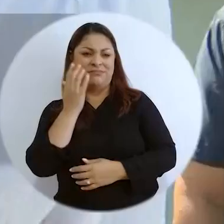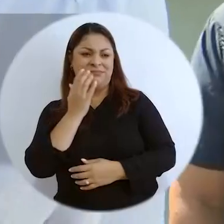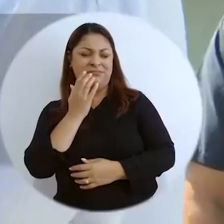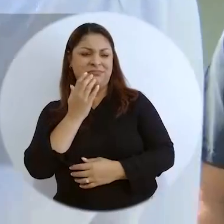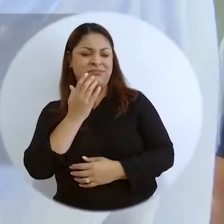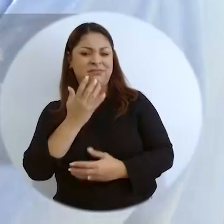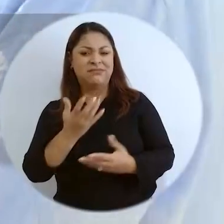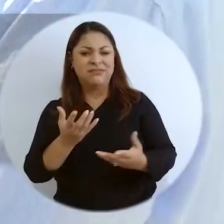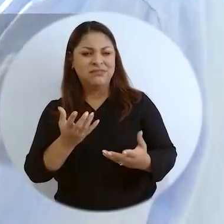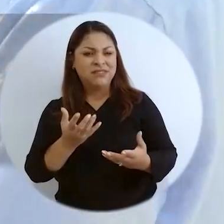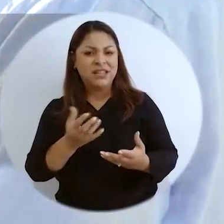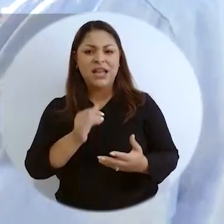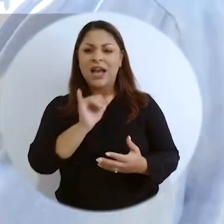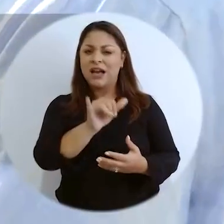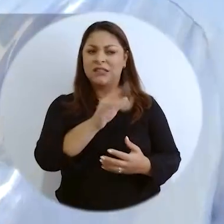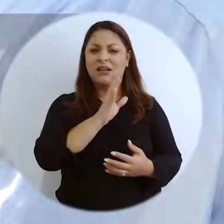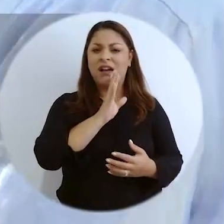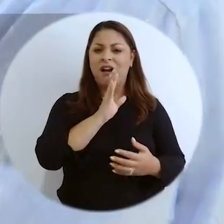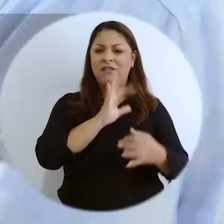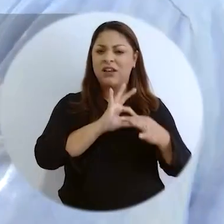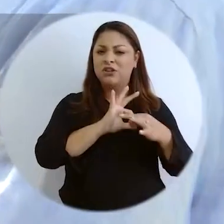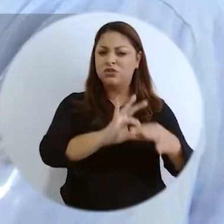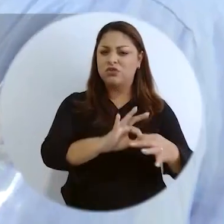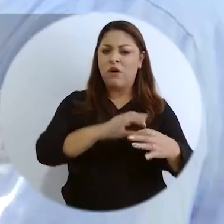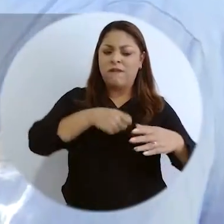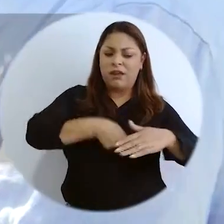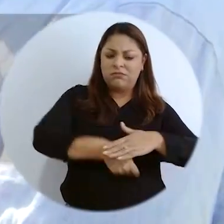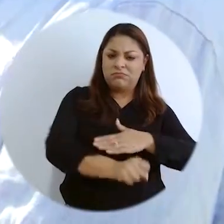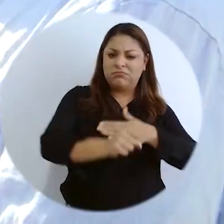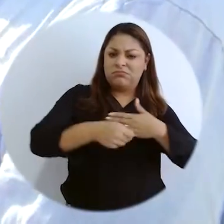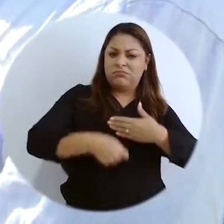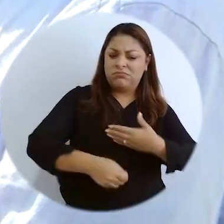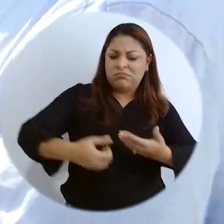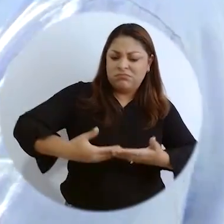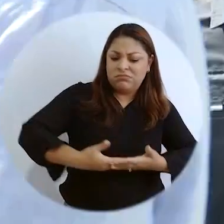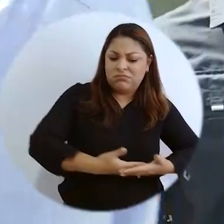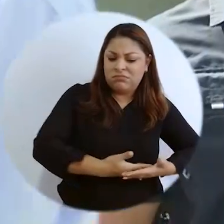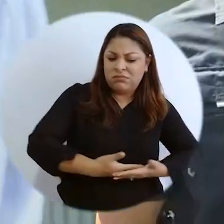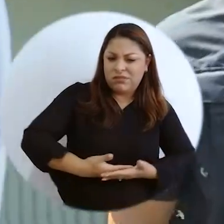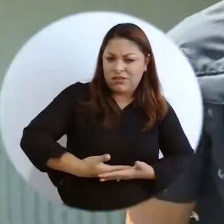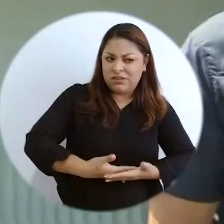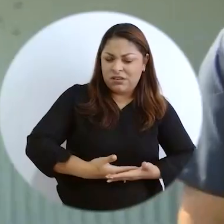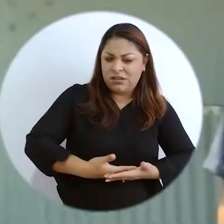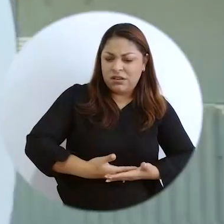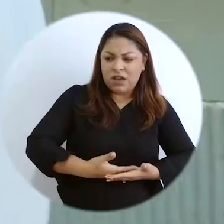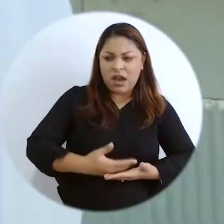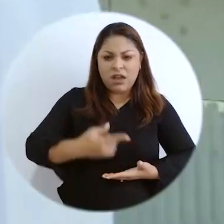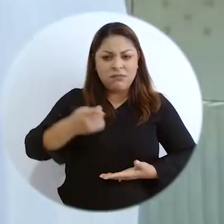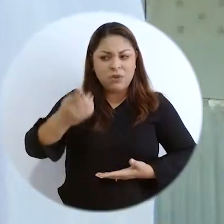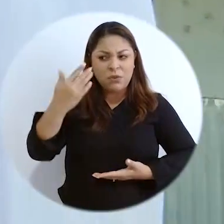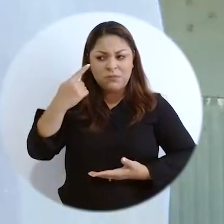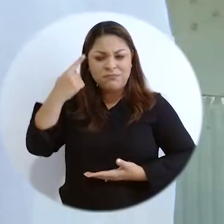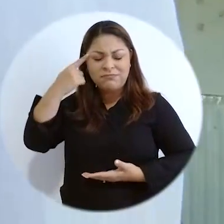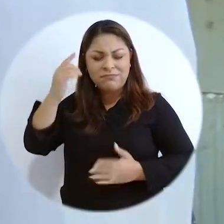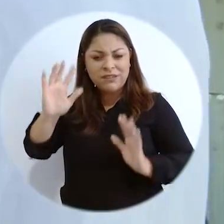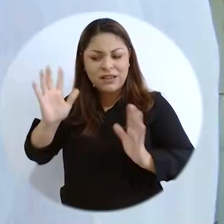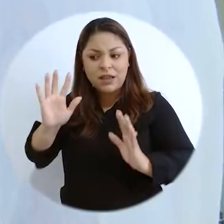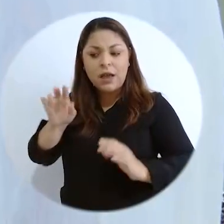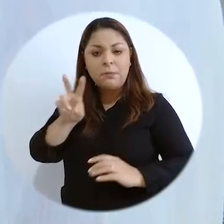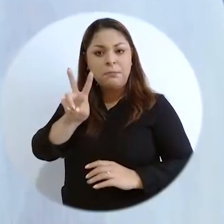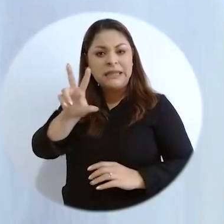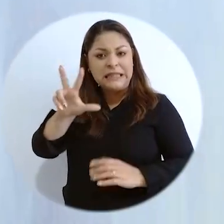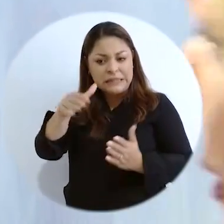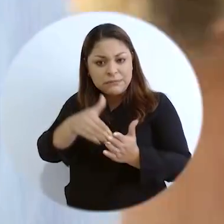lo que a mí me preocupó es un comentario sobre la baja en la tasa de la natalidad que se combina con